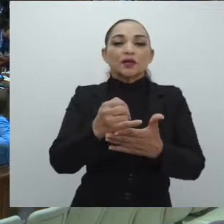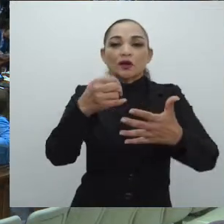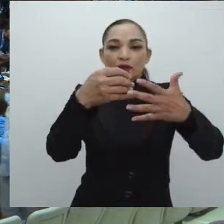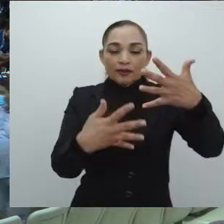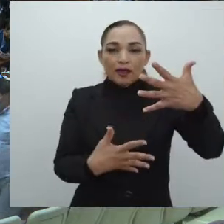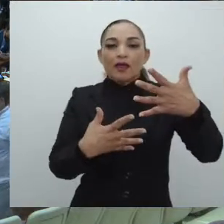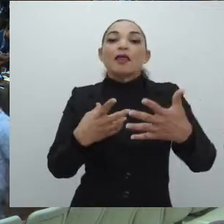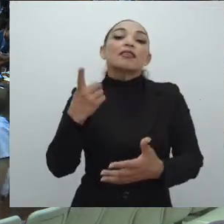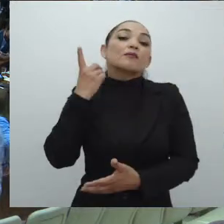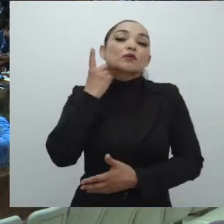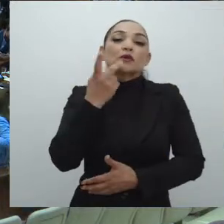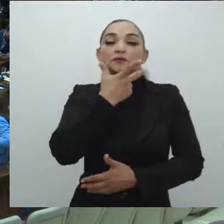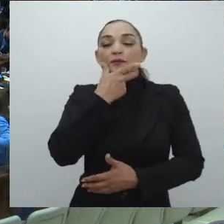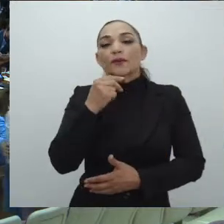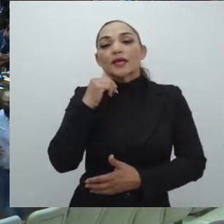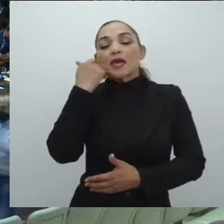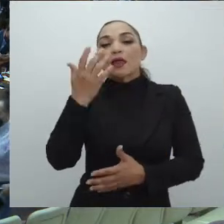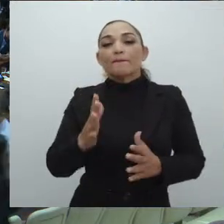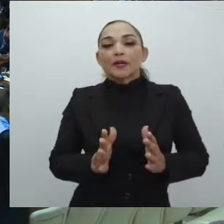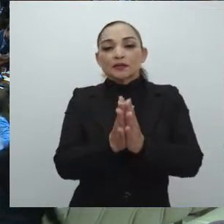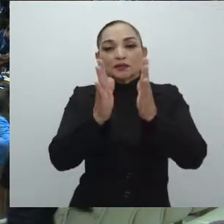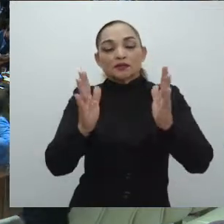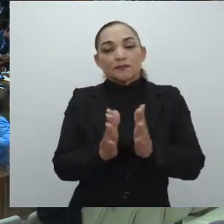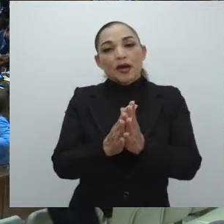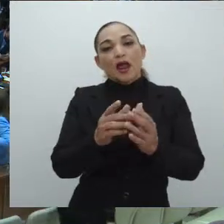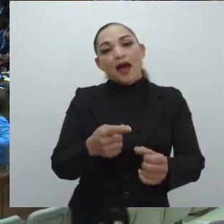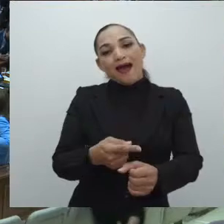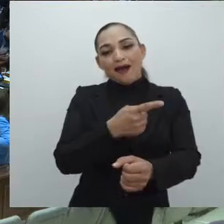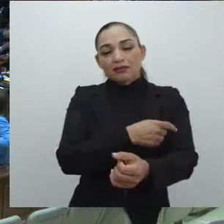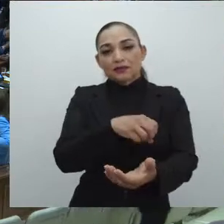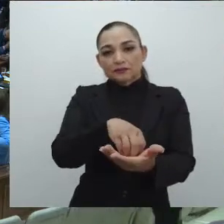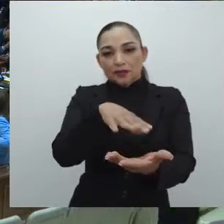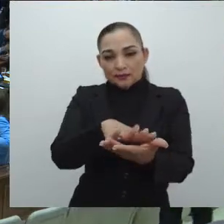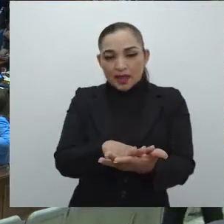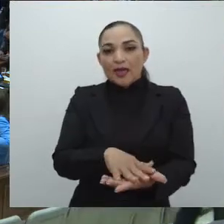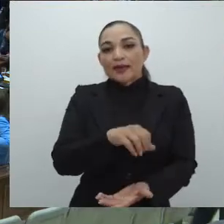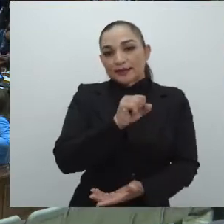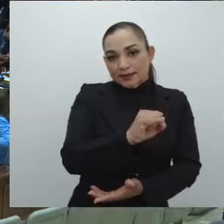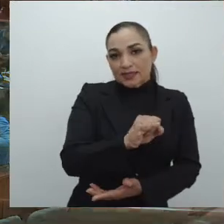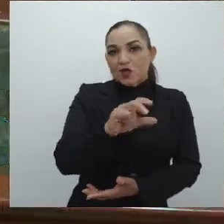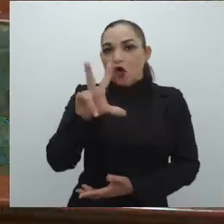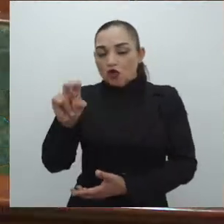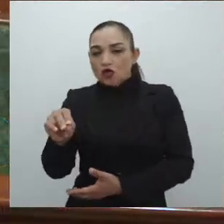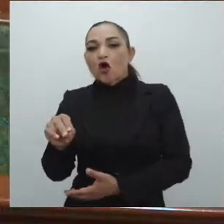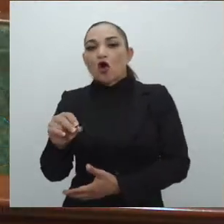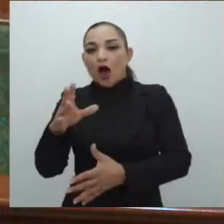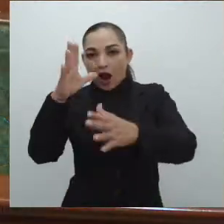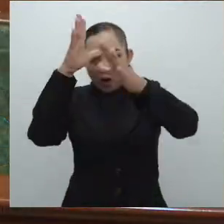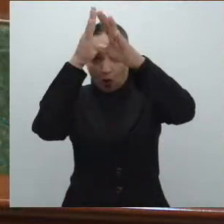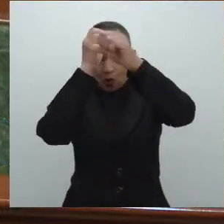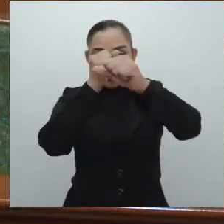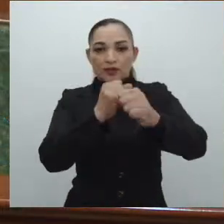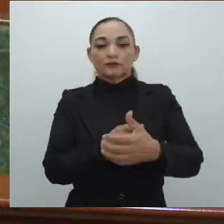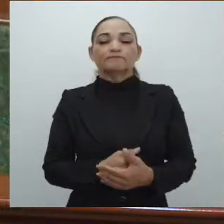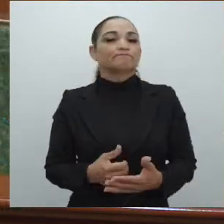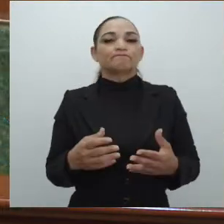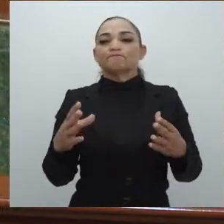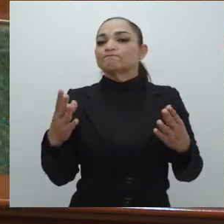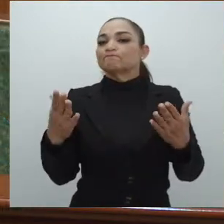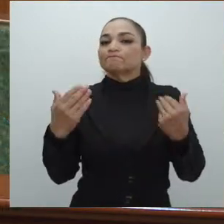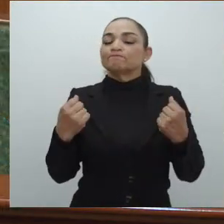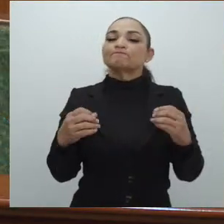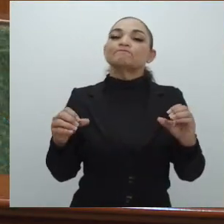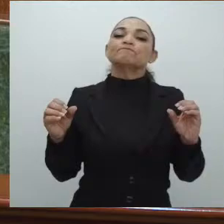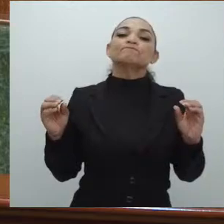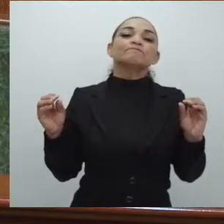diputadas y los diputados que deseen intervenir en la discusión deberán anotarse previamente indicando si es a favor o en contra. No habiendo discusión, se pide al